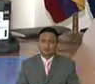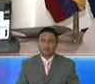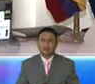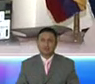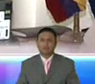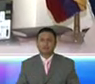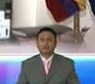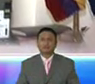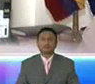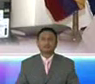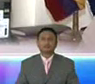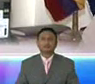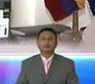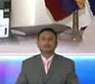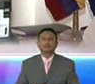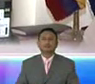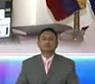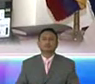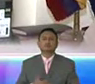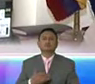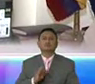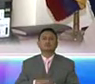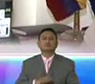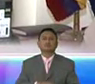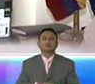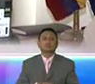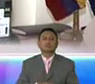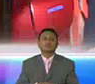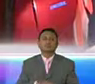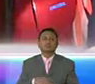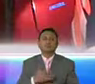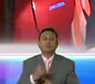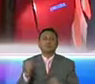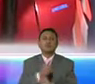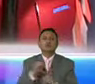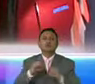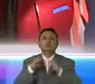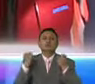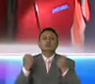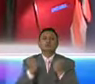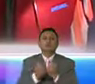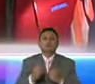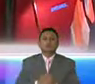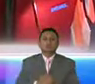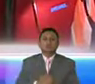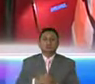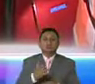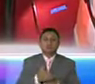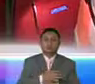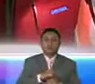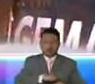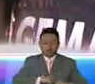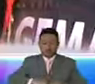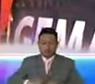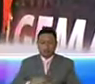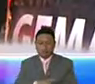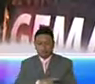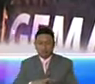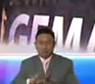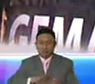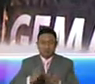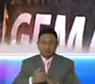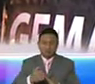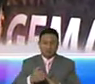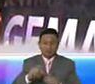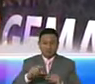extorsión, más bien vinculadas por violencia social. Las acciones están planificadas tanto servicio urbano como unidades de